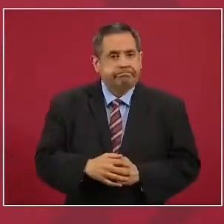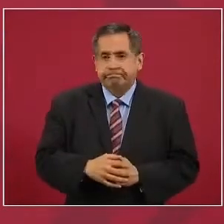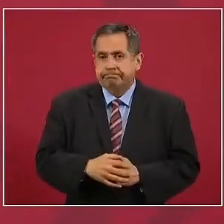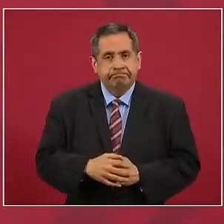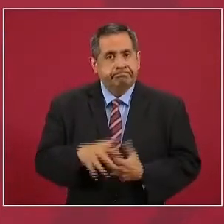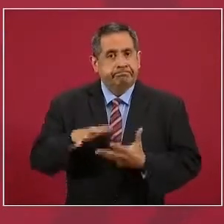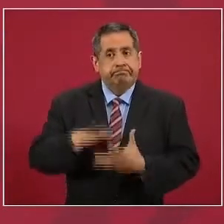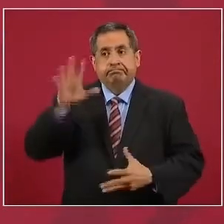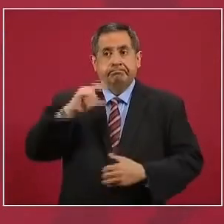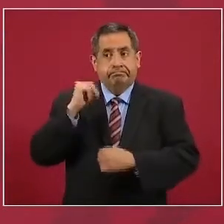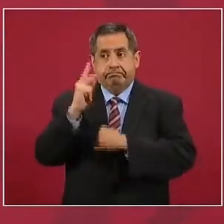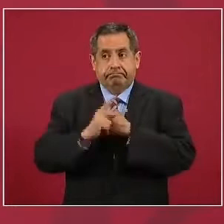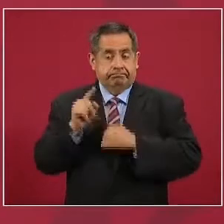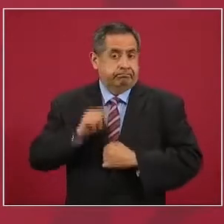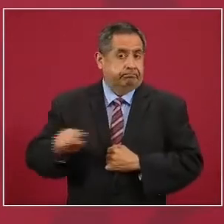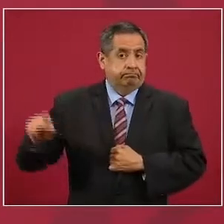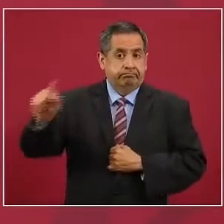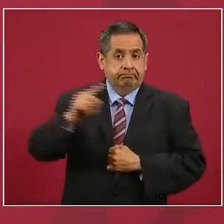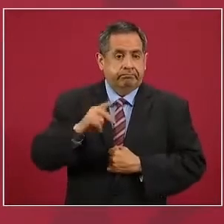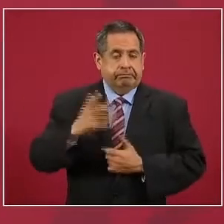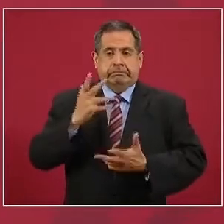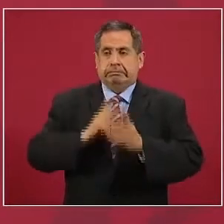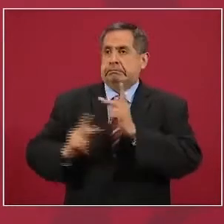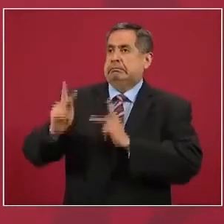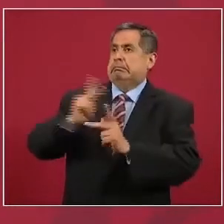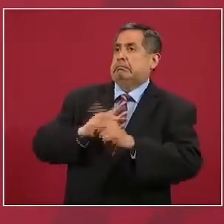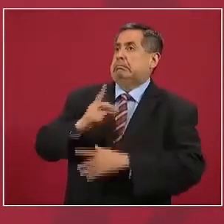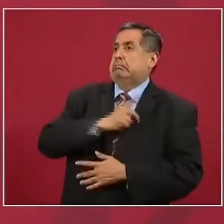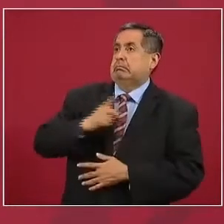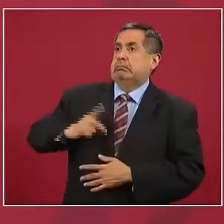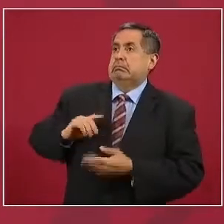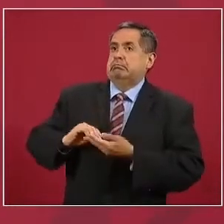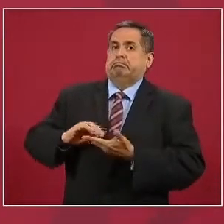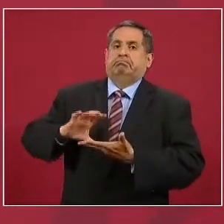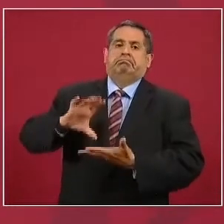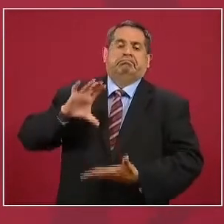se endeudó muchísimo